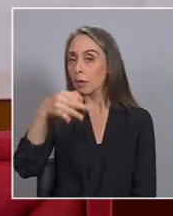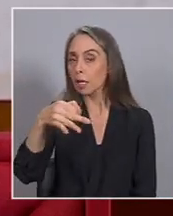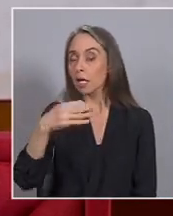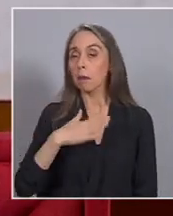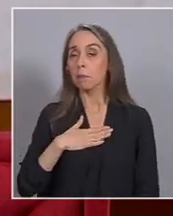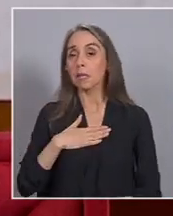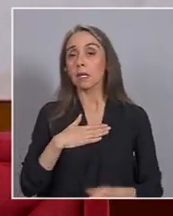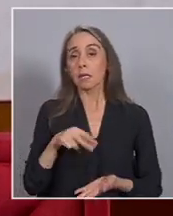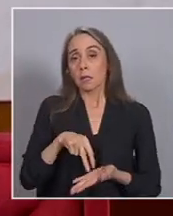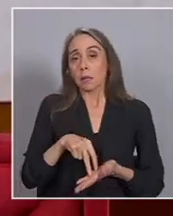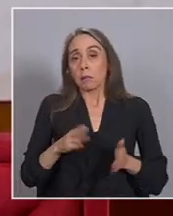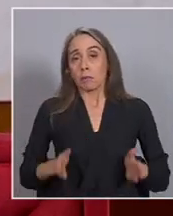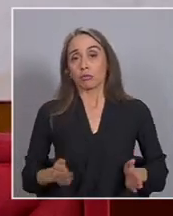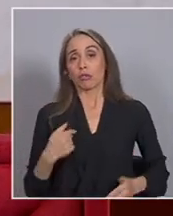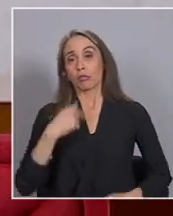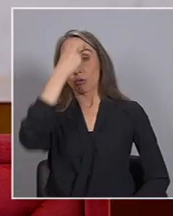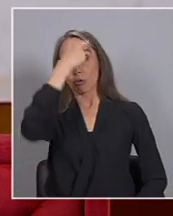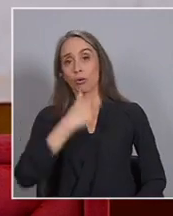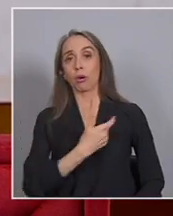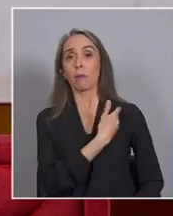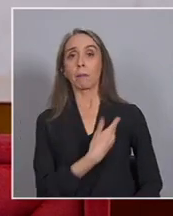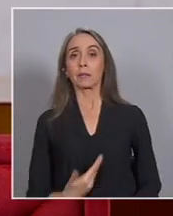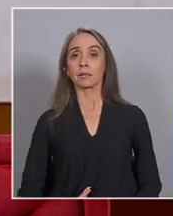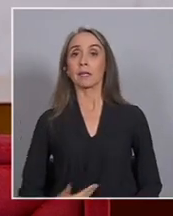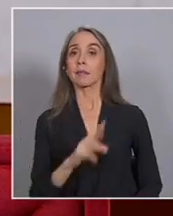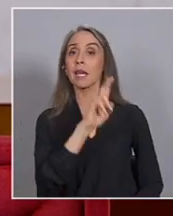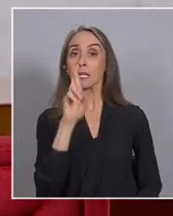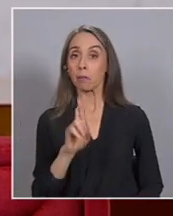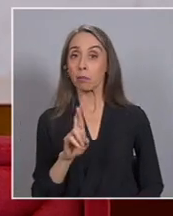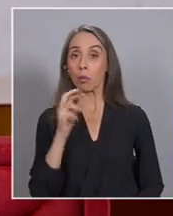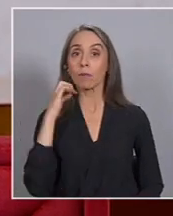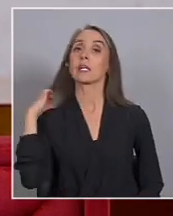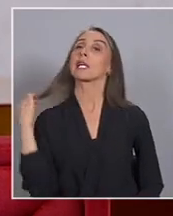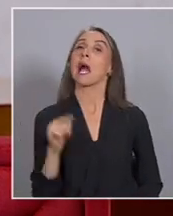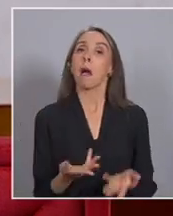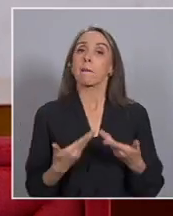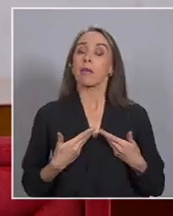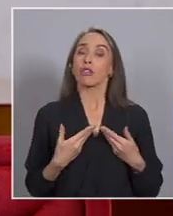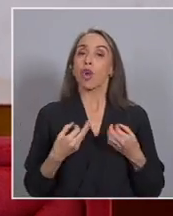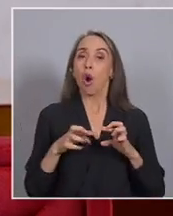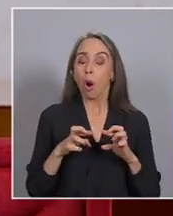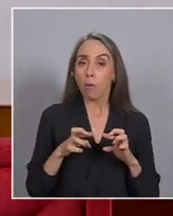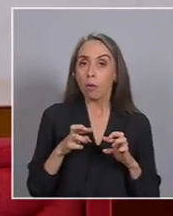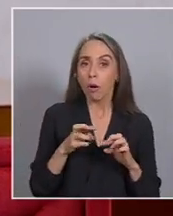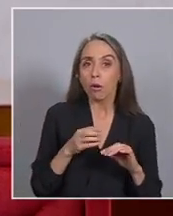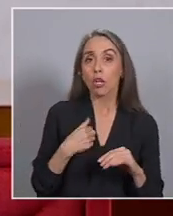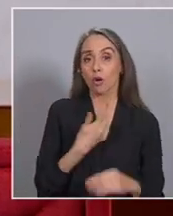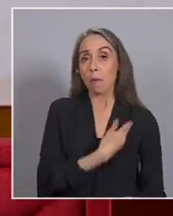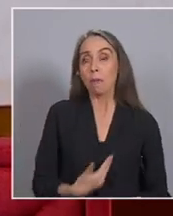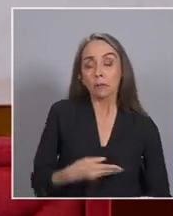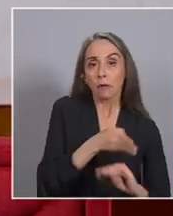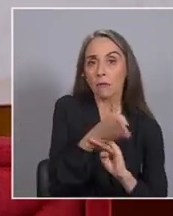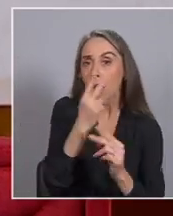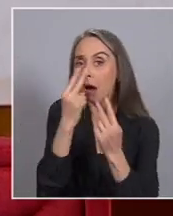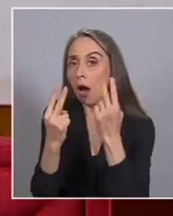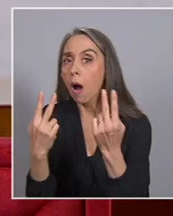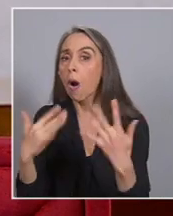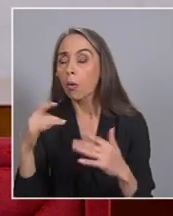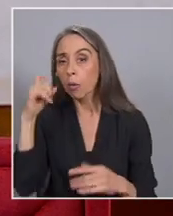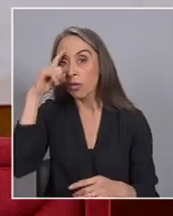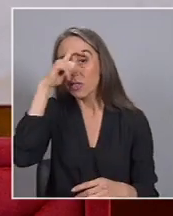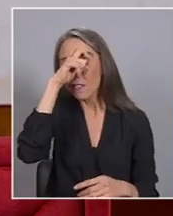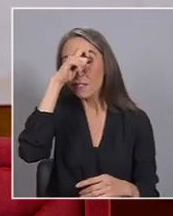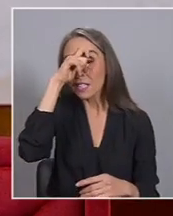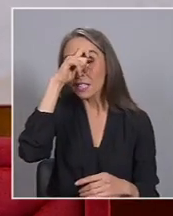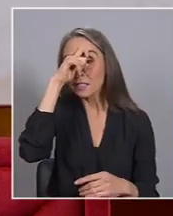mi posición como presidente de la República, la que me ha dado la oportunidad de conocer las dificultades que tiene producir